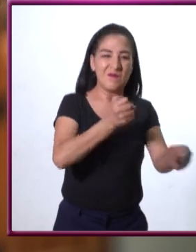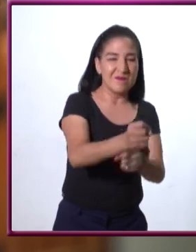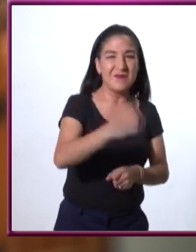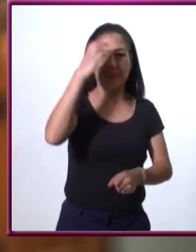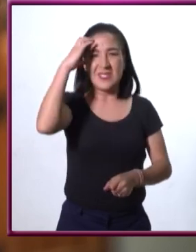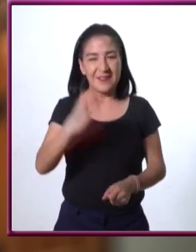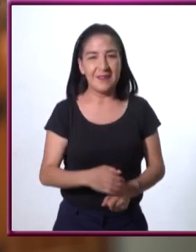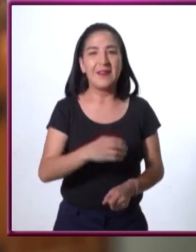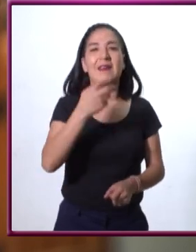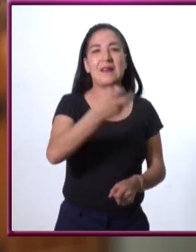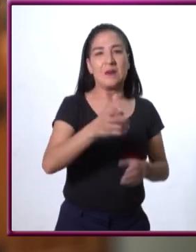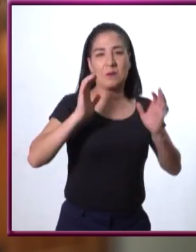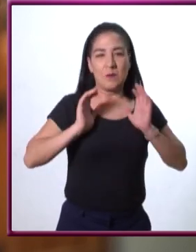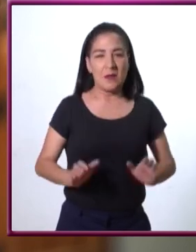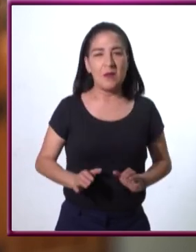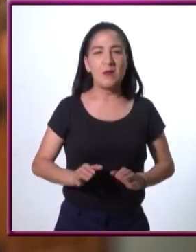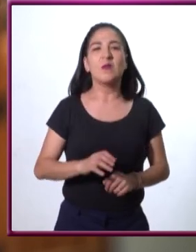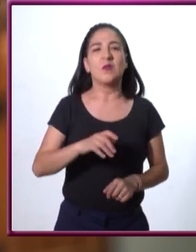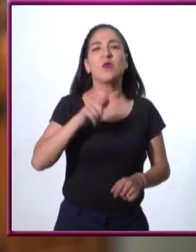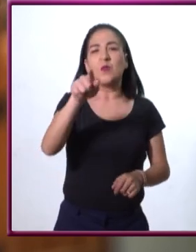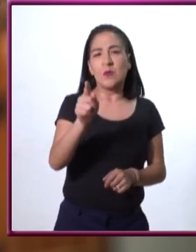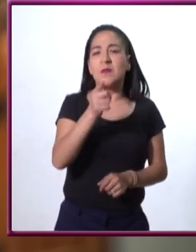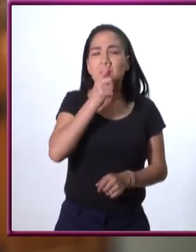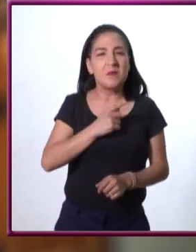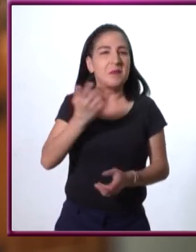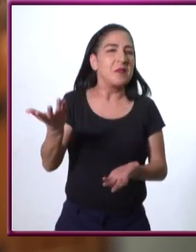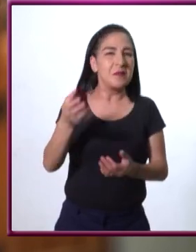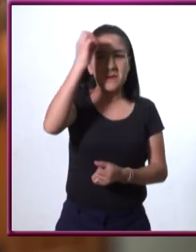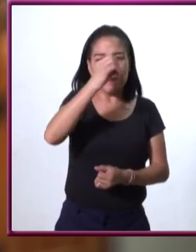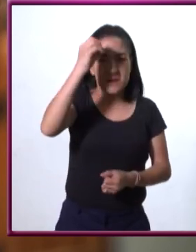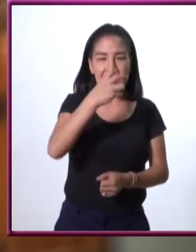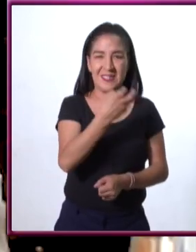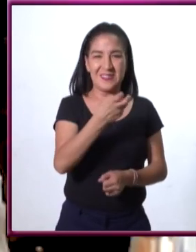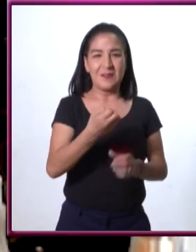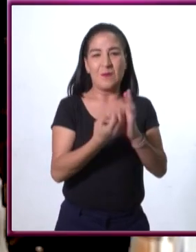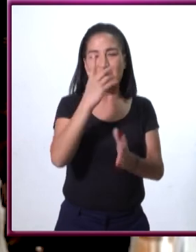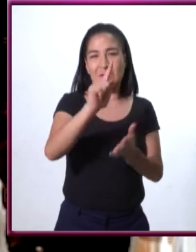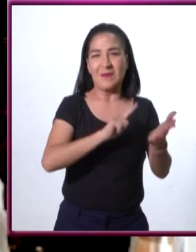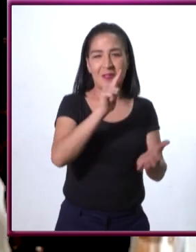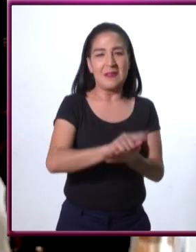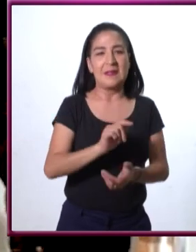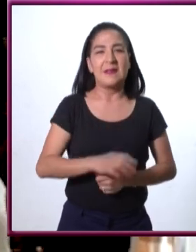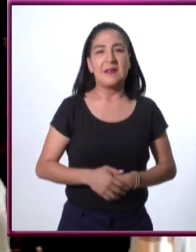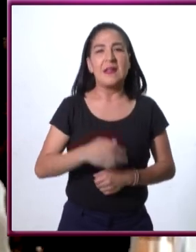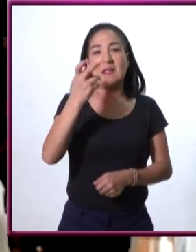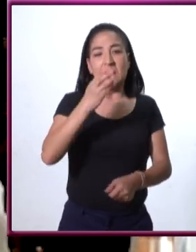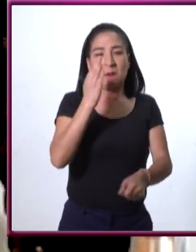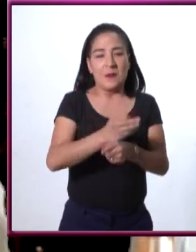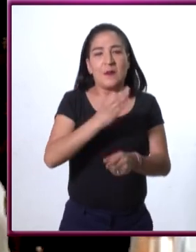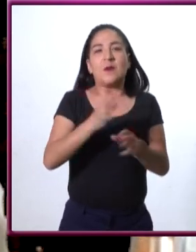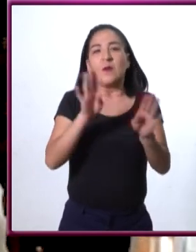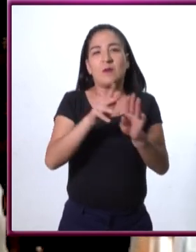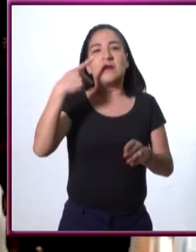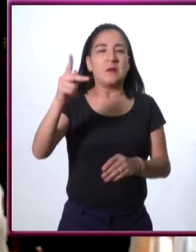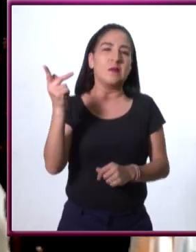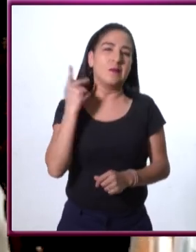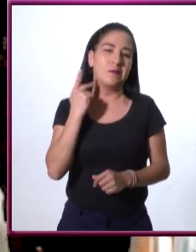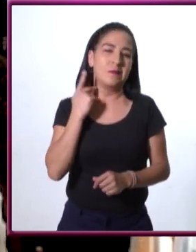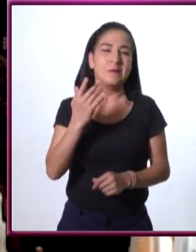de manera física. ¿Podría decirnos cuál es su opinión de esta reforma? Claro, evidentemente las políticas públicas son